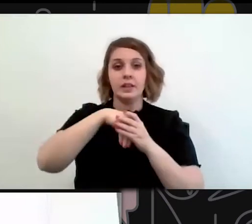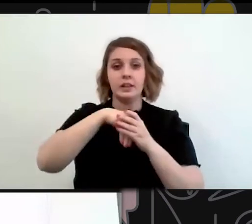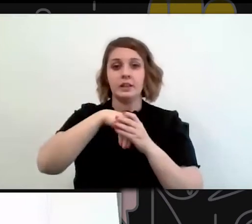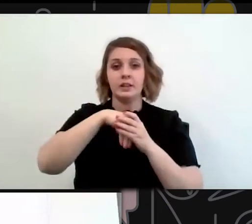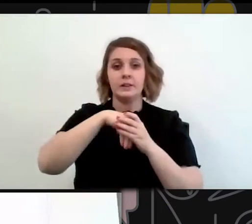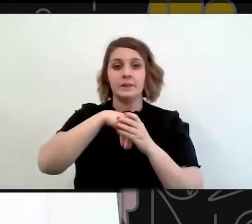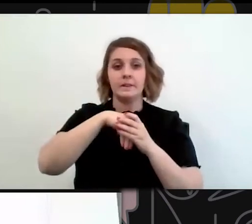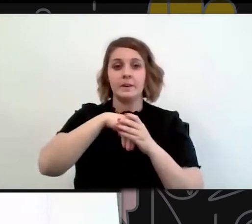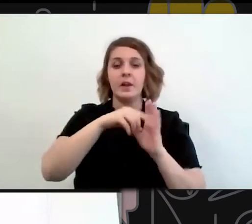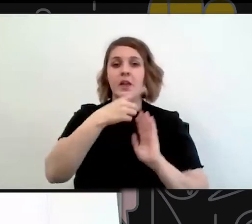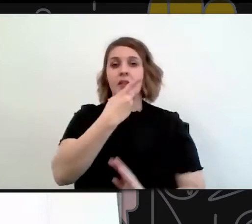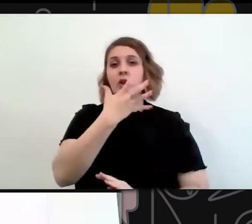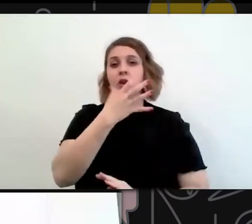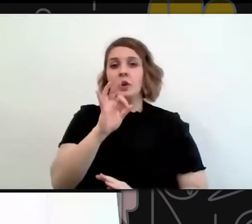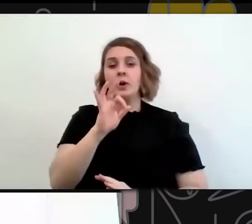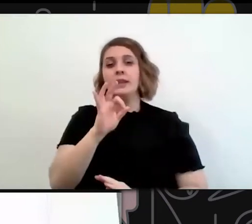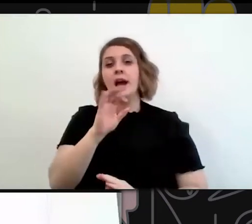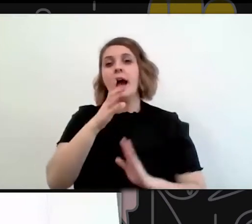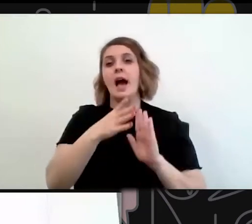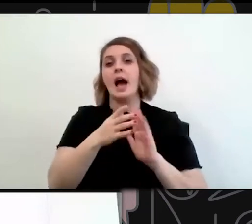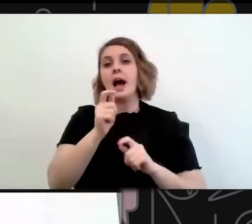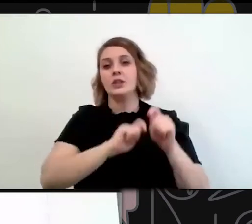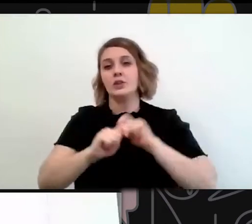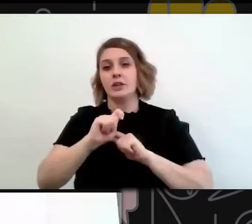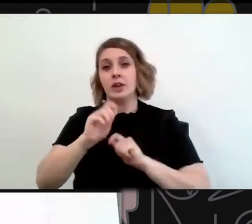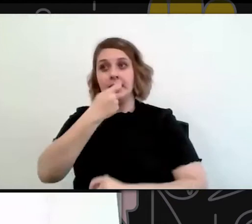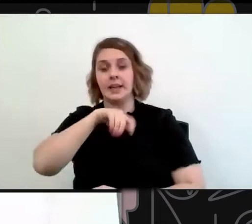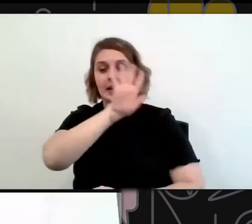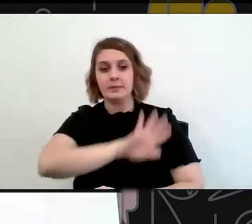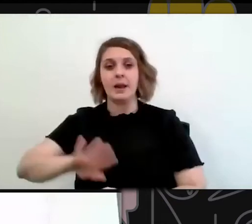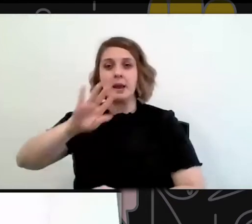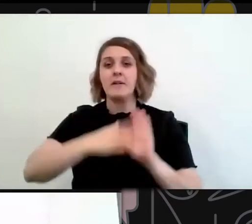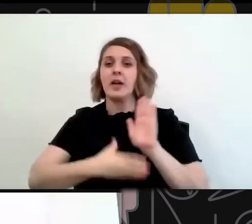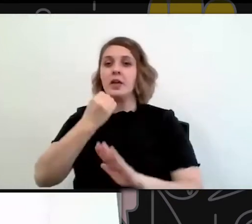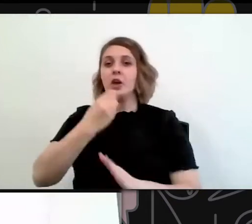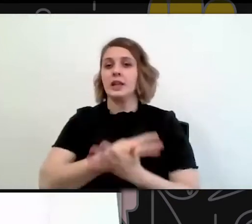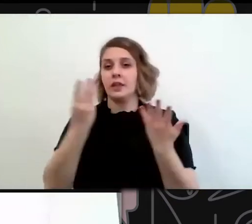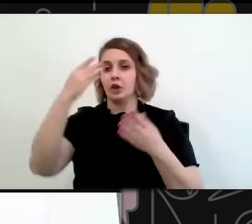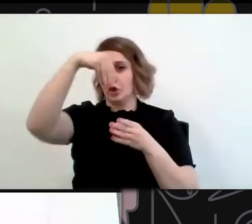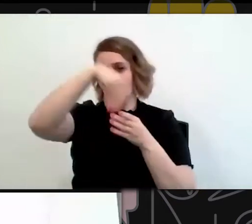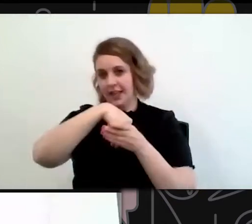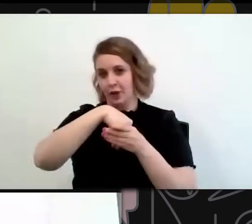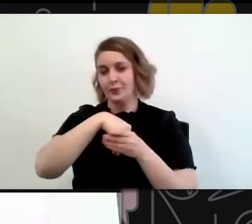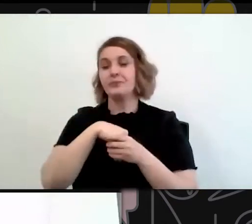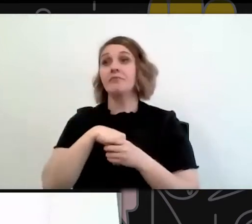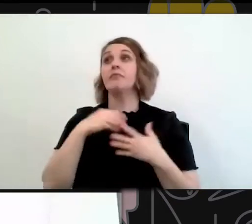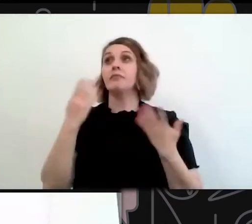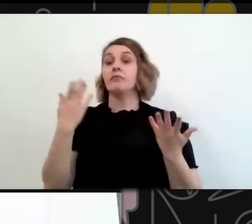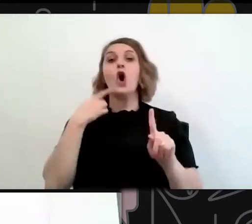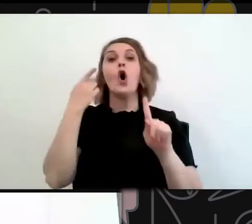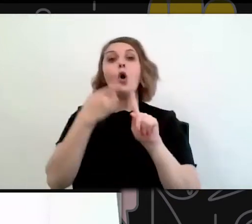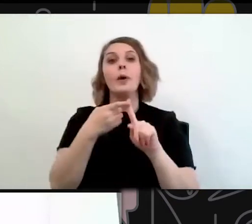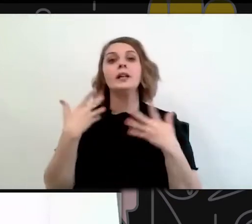150 asociaciones vinculadas en todo el territorio español. Y entre sus objetivos